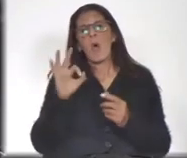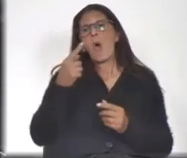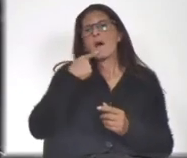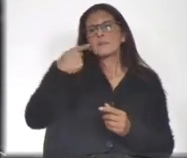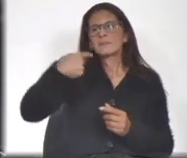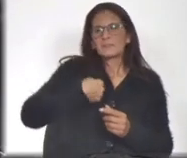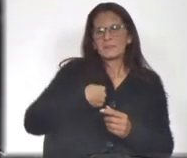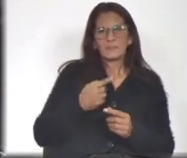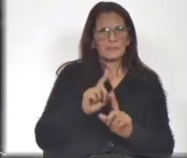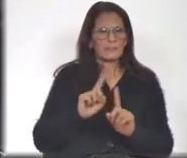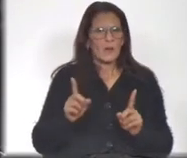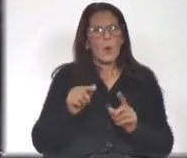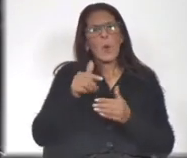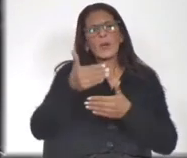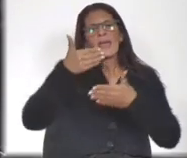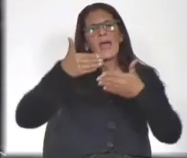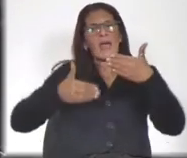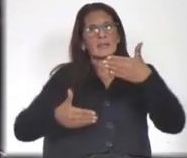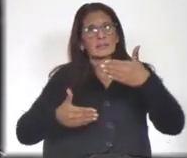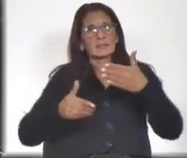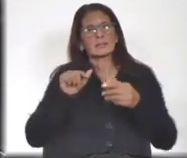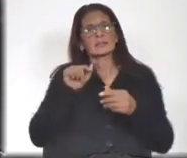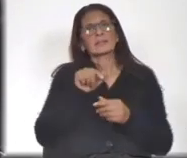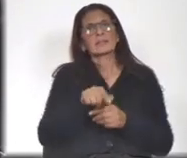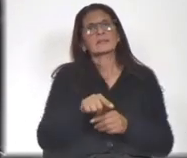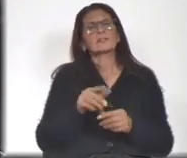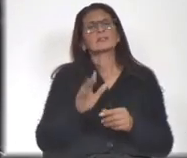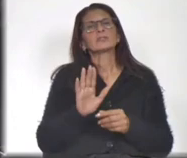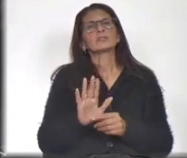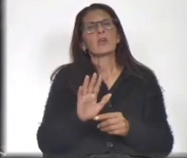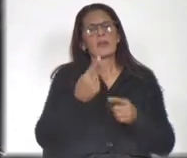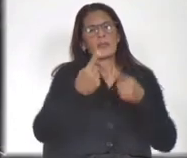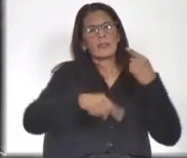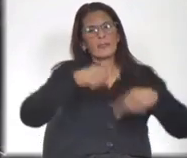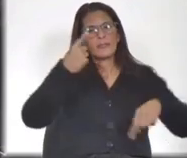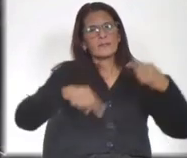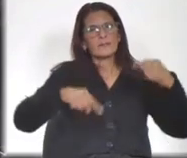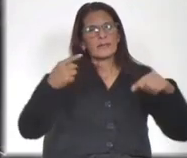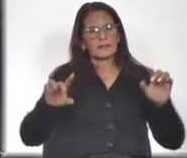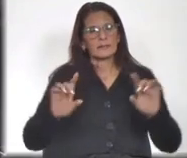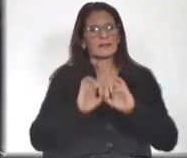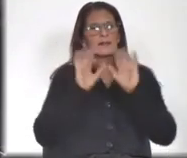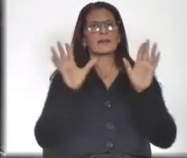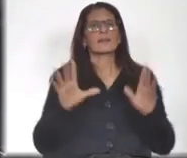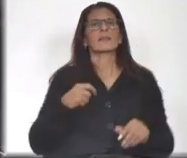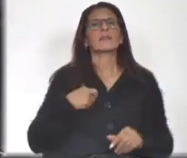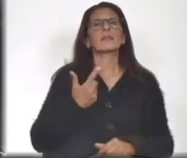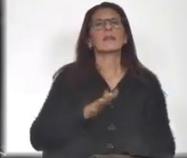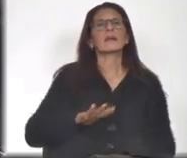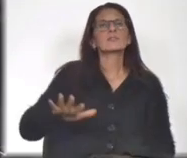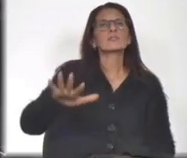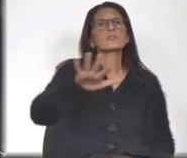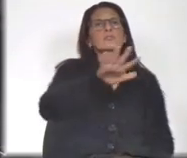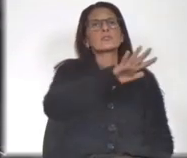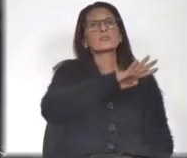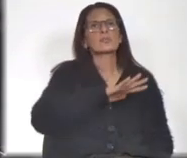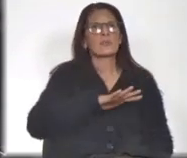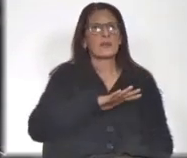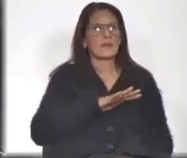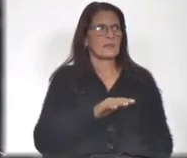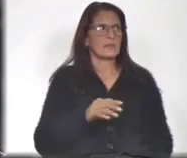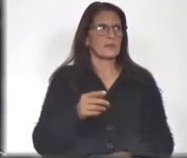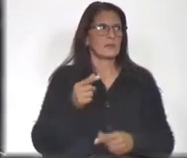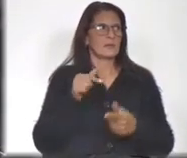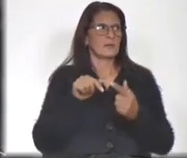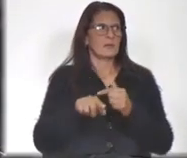agraviado, lo que hay detrás de eso, en realidad, son distintas concepciones de sociedad. Y eso es